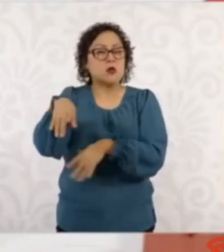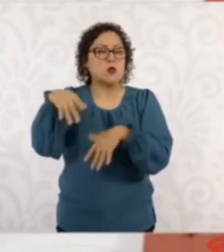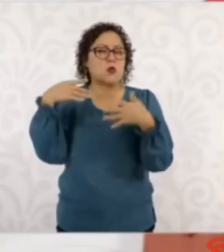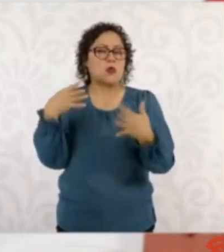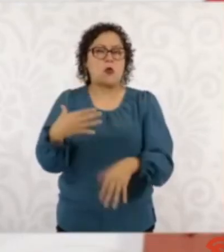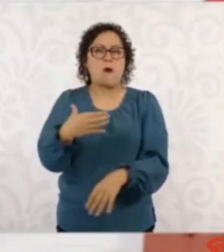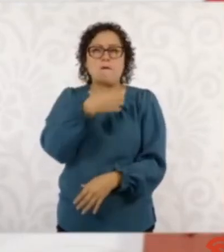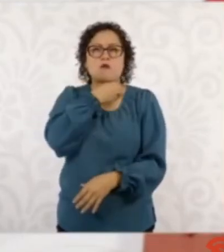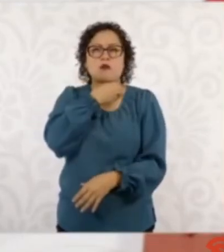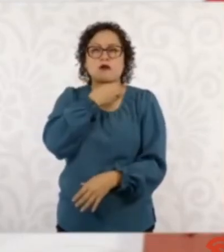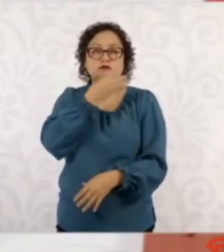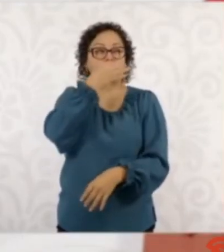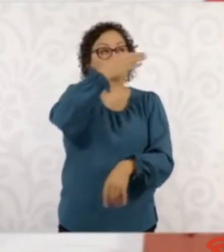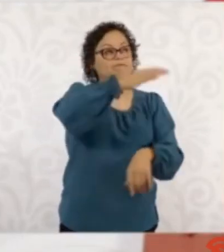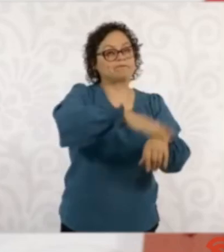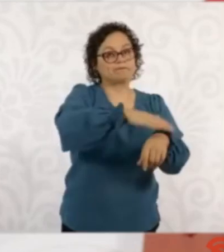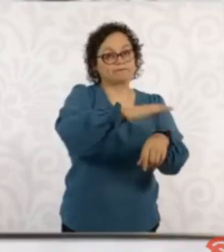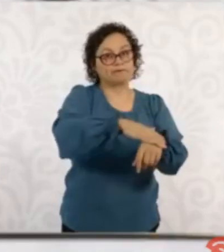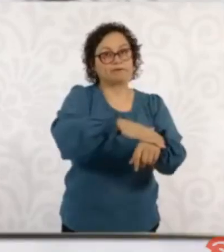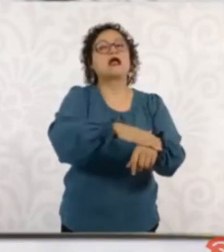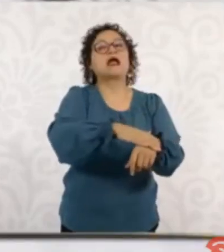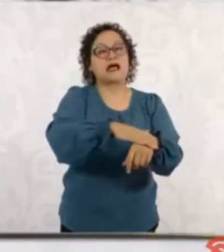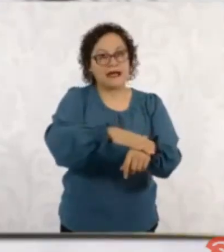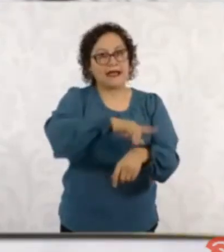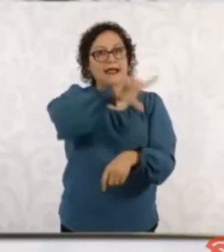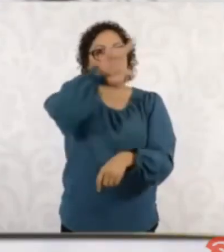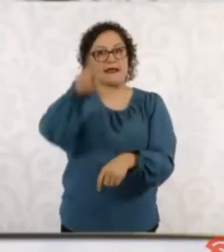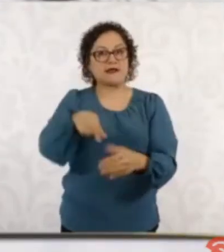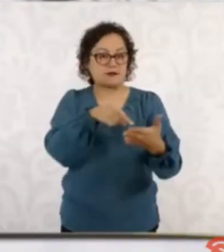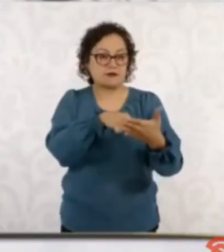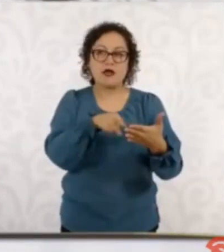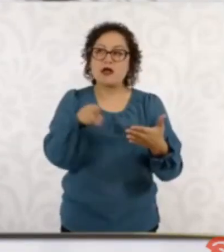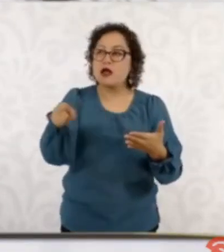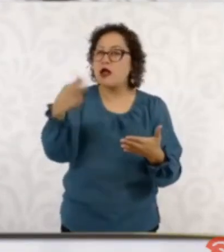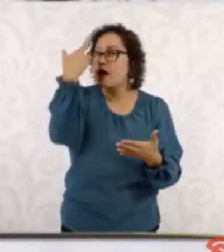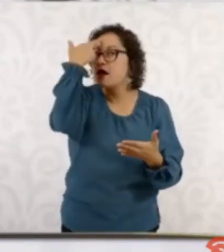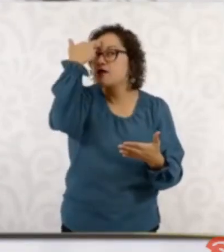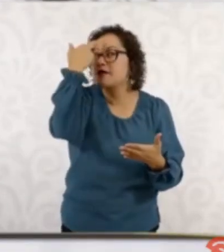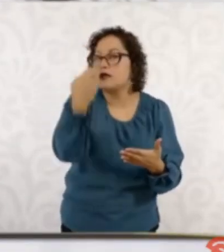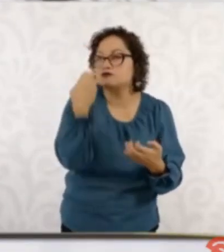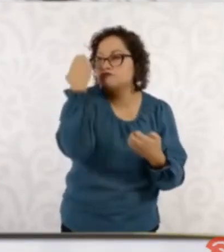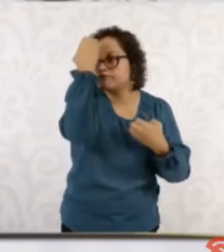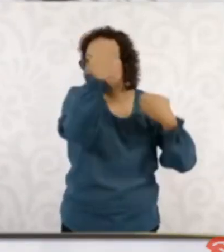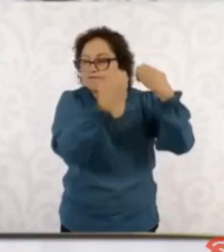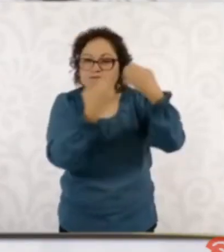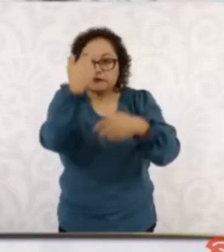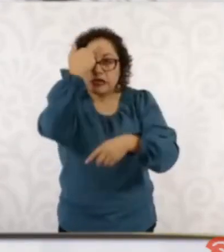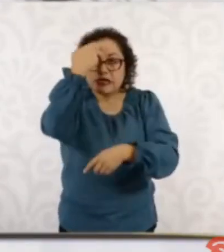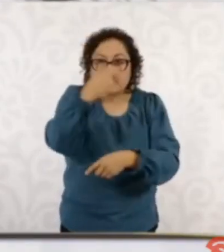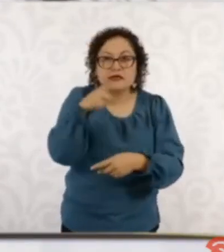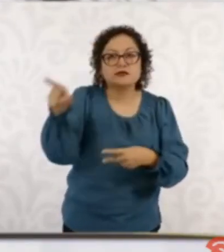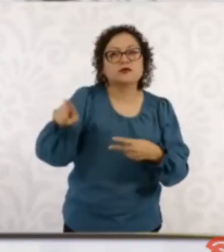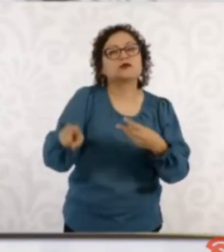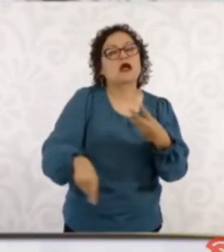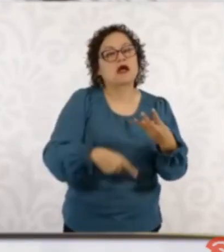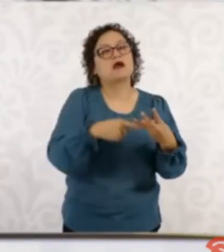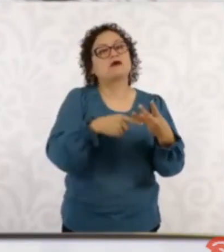México. Basado en este documento justifican el que hubiera otro